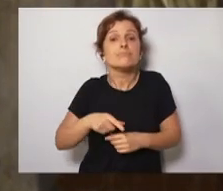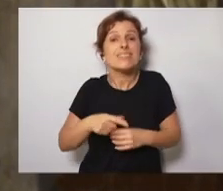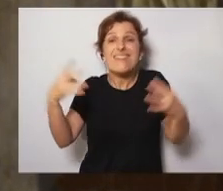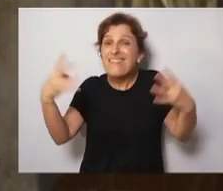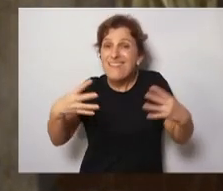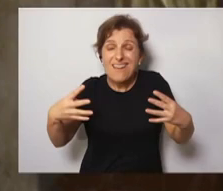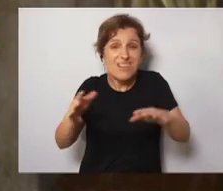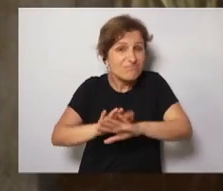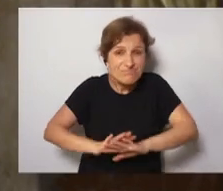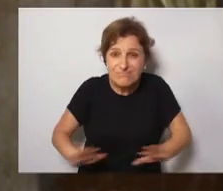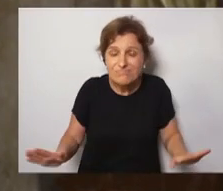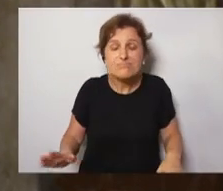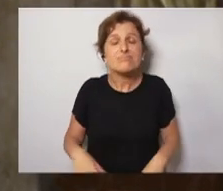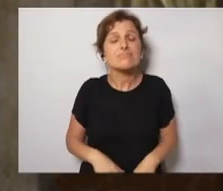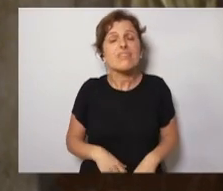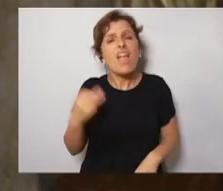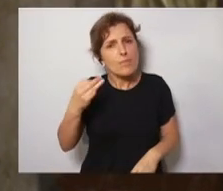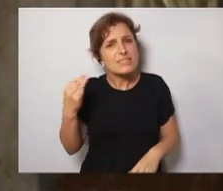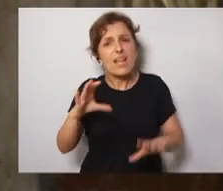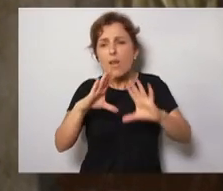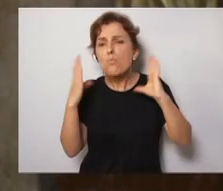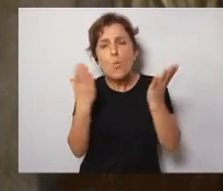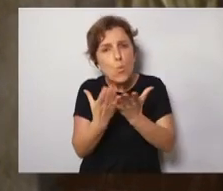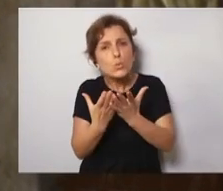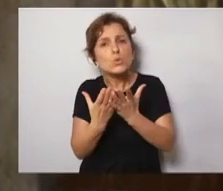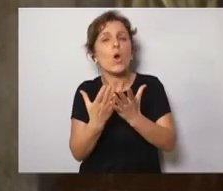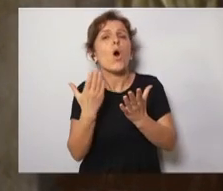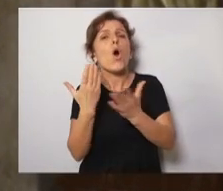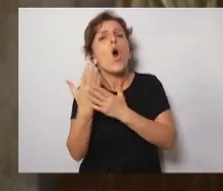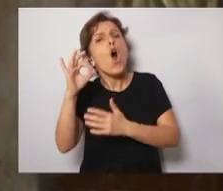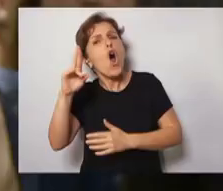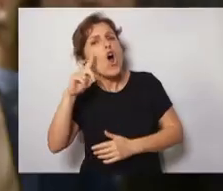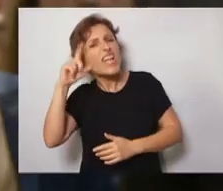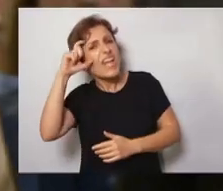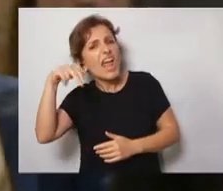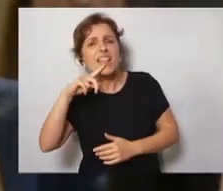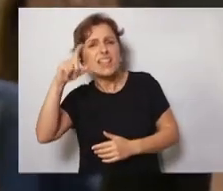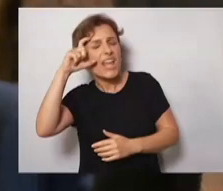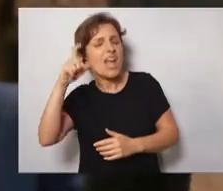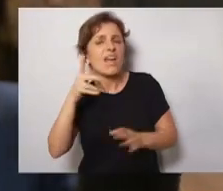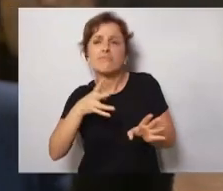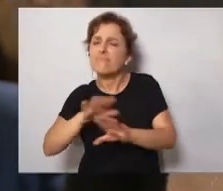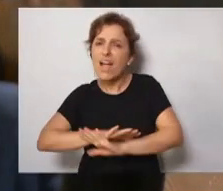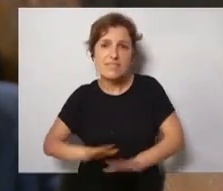las cruentas persecuciones religiosas en medio oriente oremos escuchas